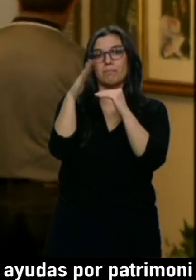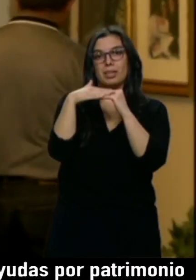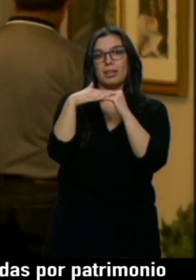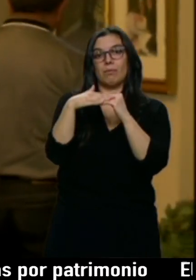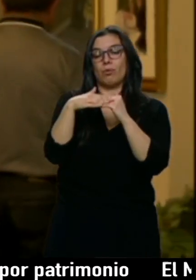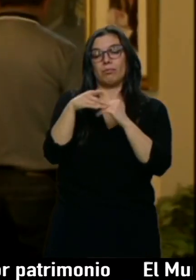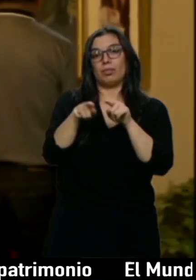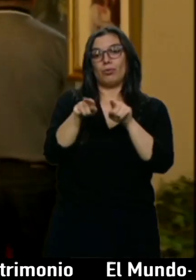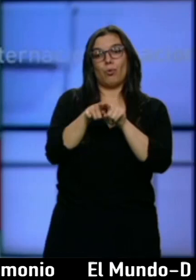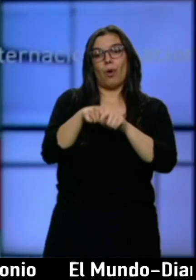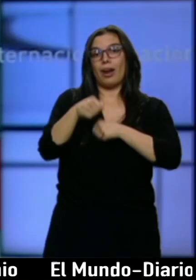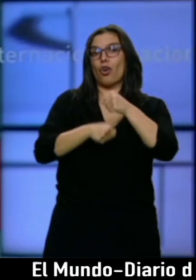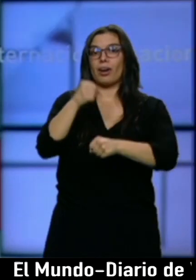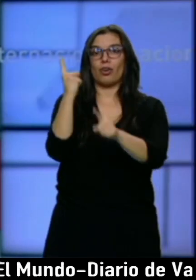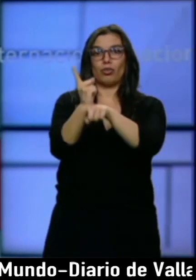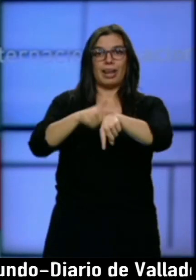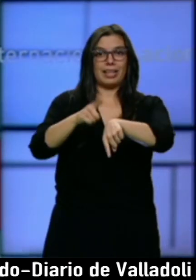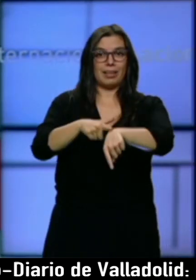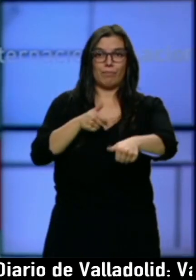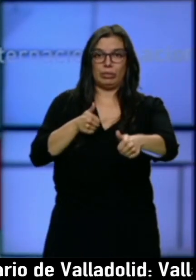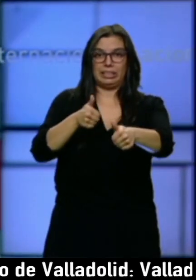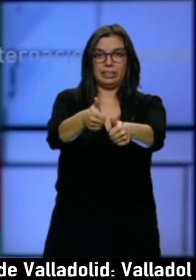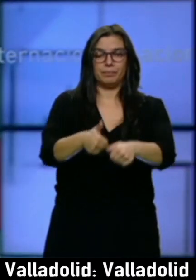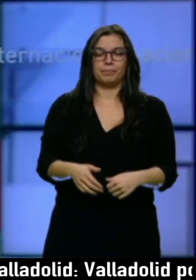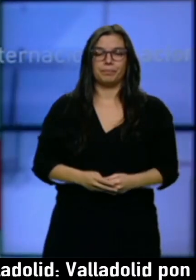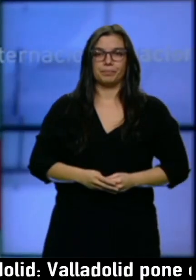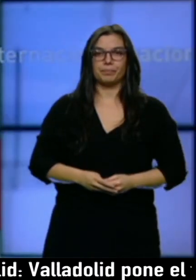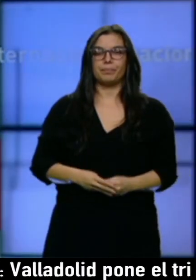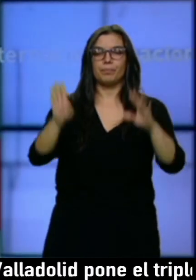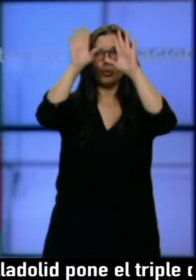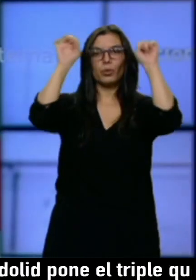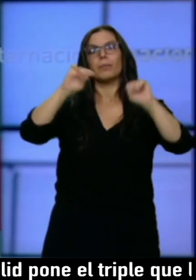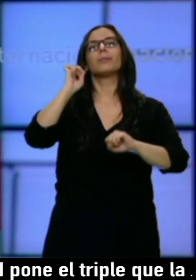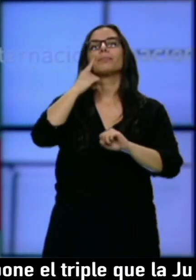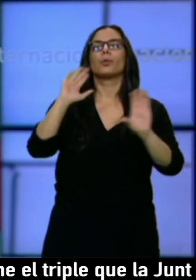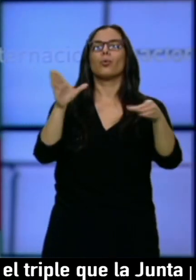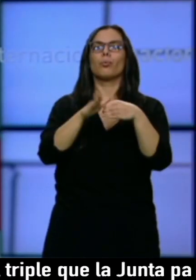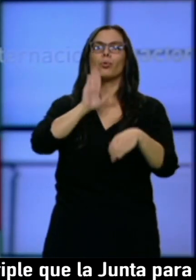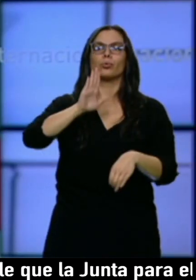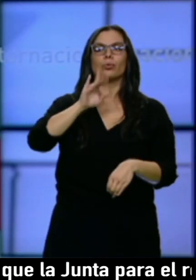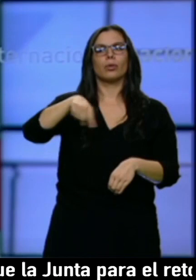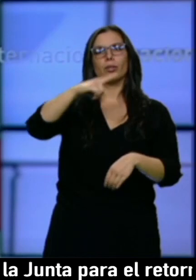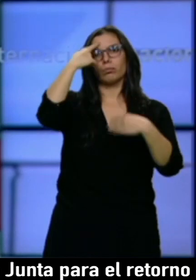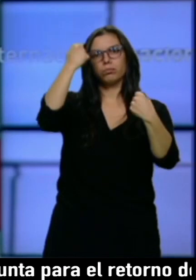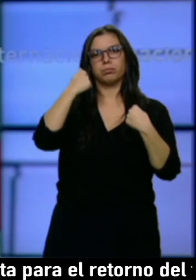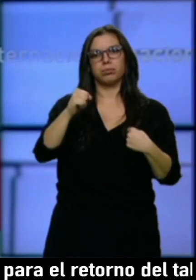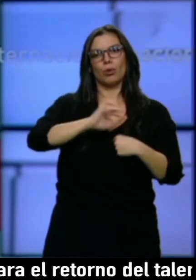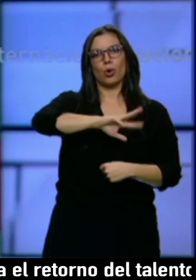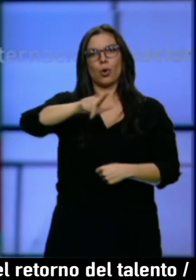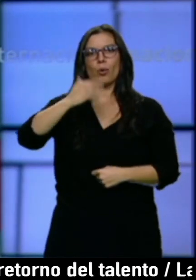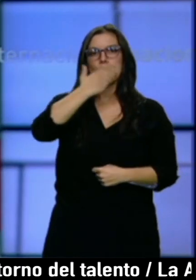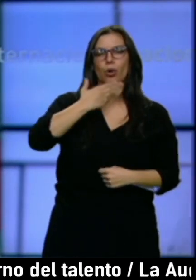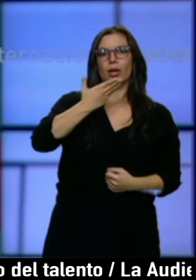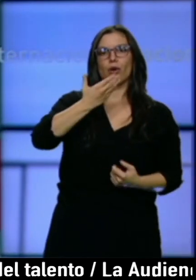tiempo. La Guardia Civil ha desarticulado un grupo criminal que se había especializado en robos en colegios,